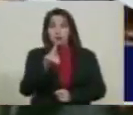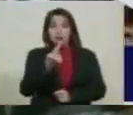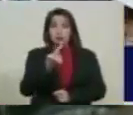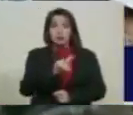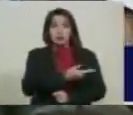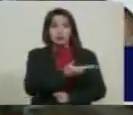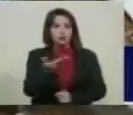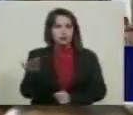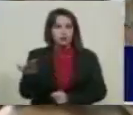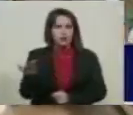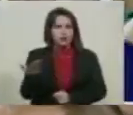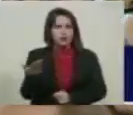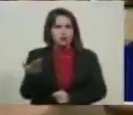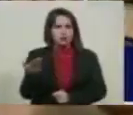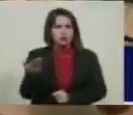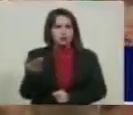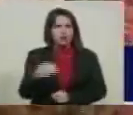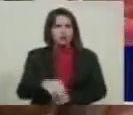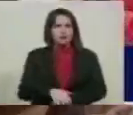que en el mundo